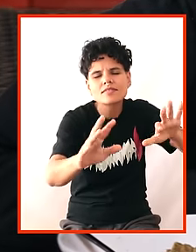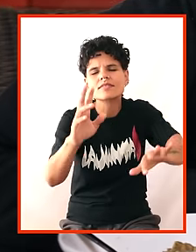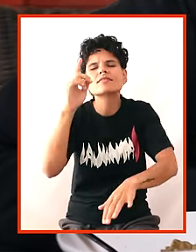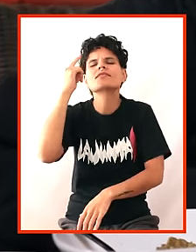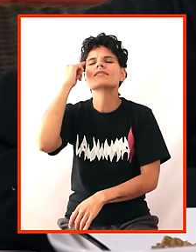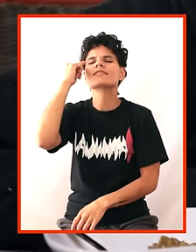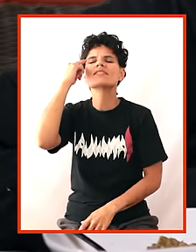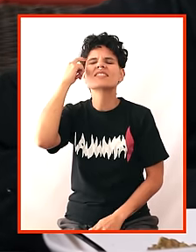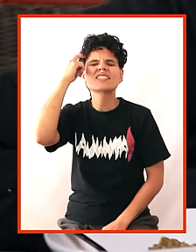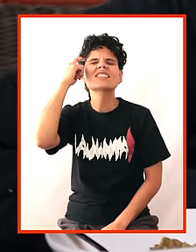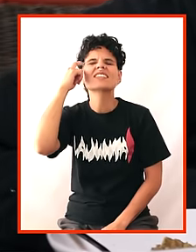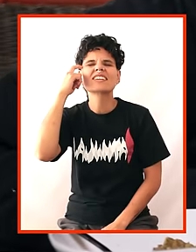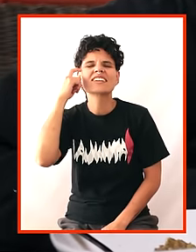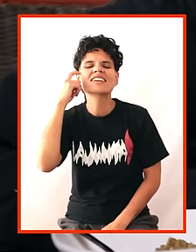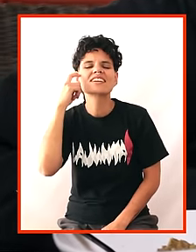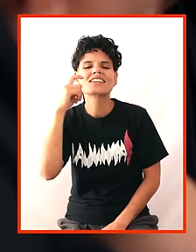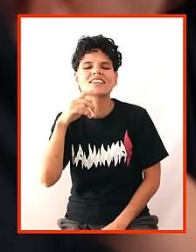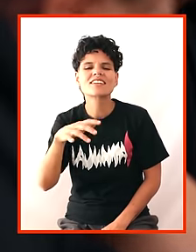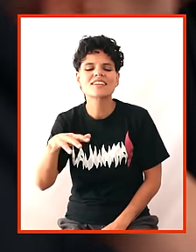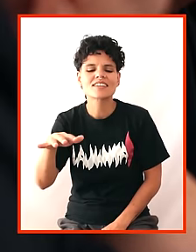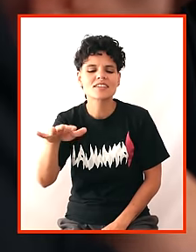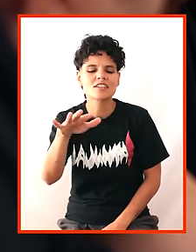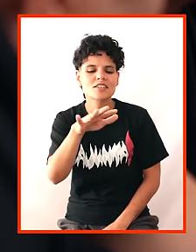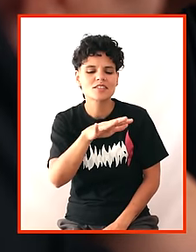Si no creyera en lo que el silencio